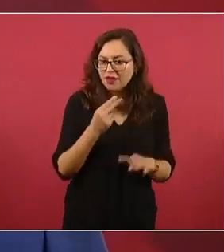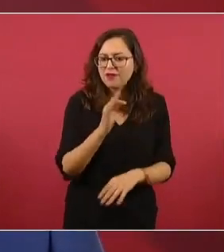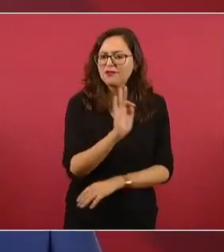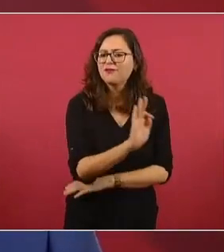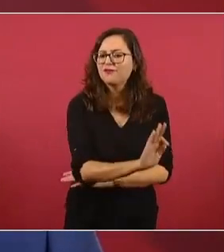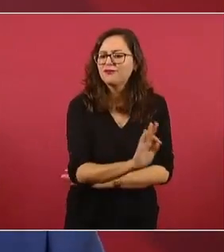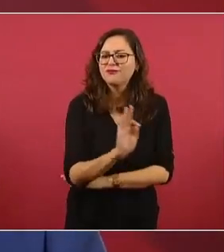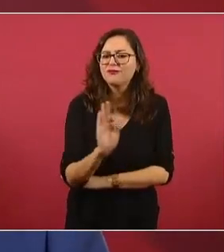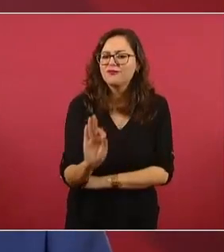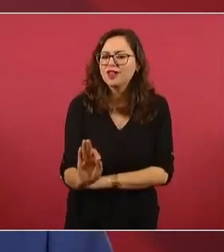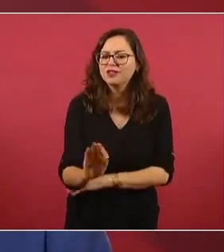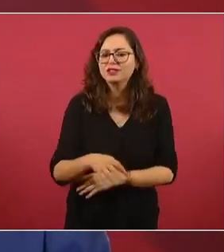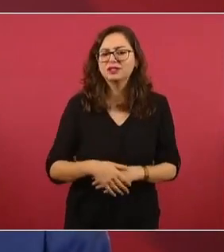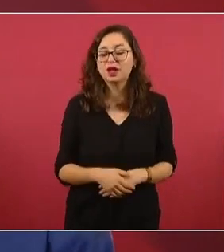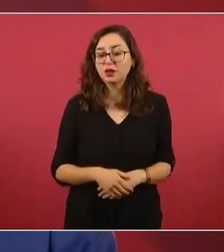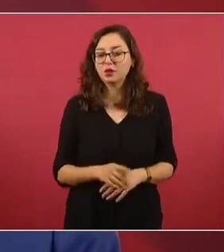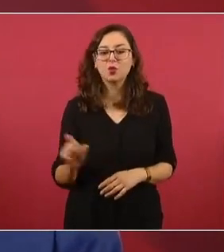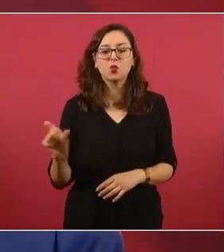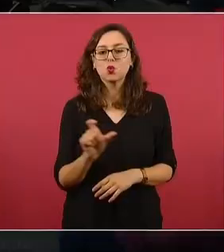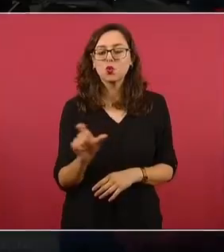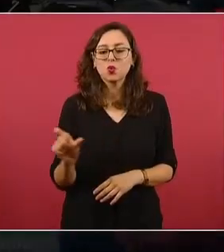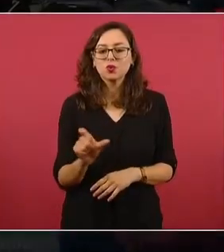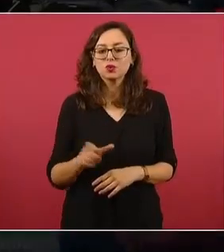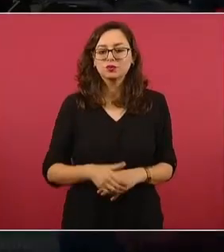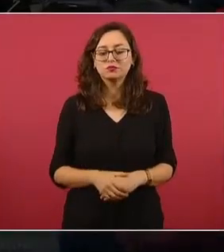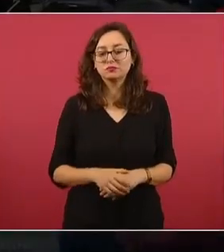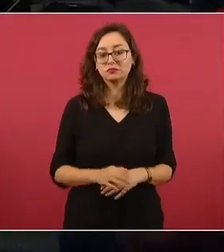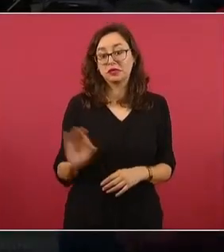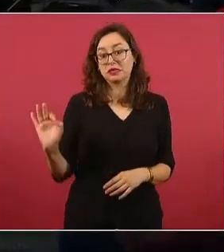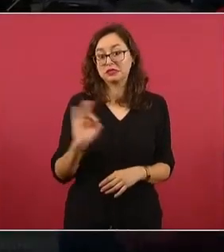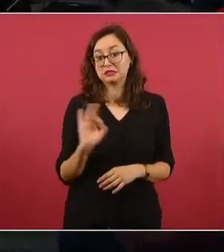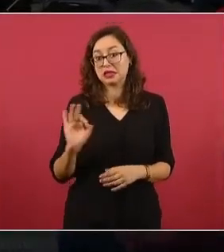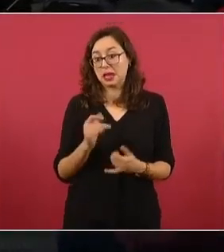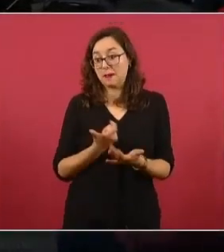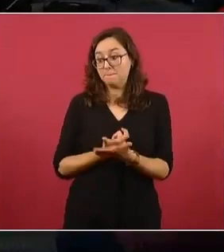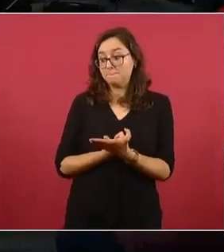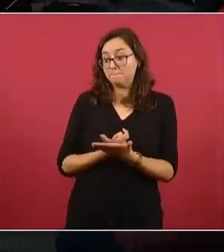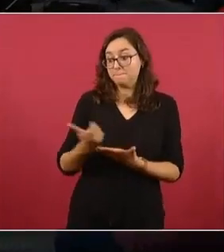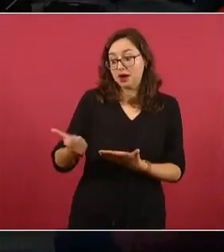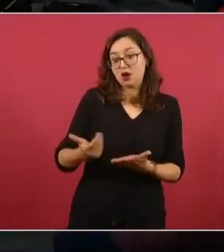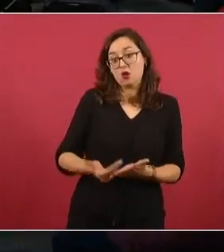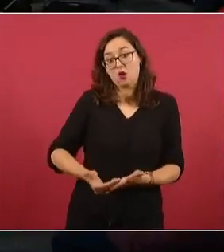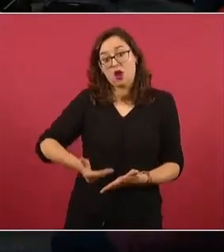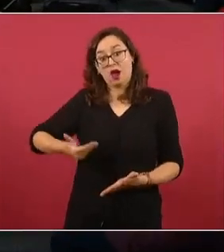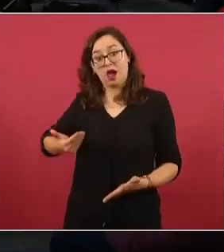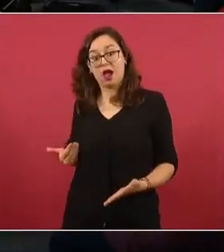Porque a lo mejor eso fue antes de que se les pagara.